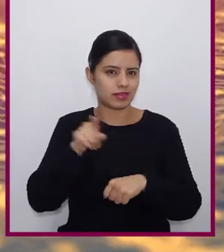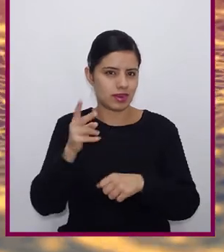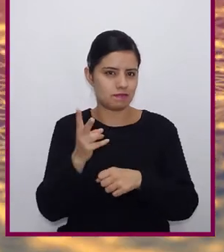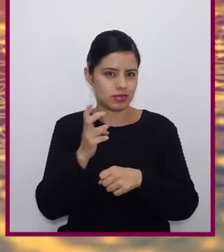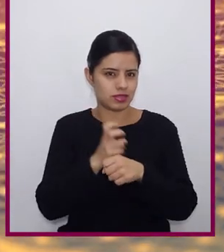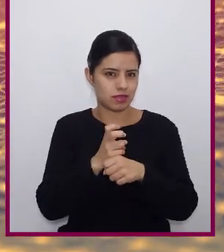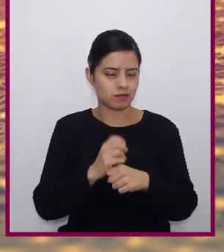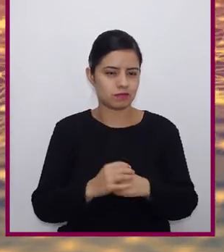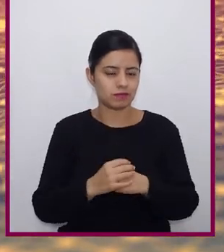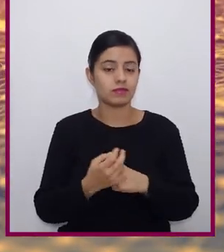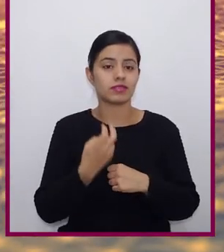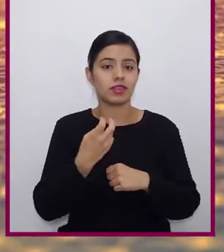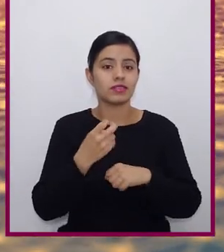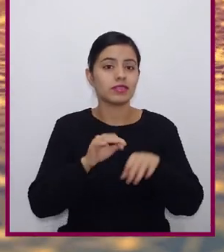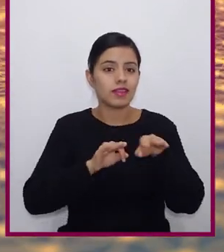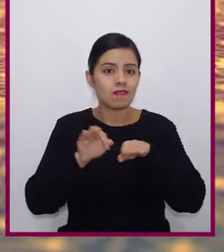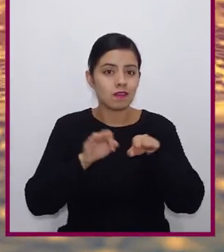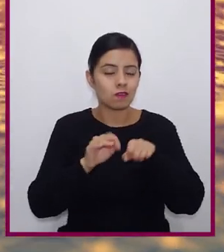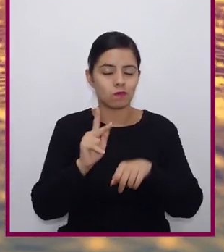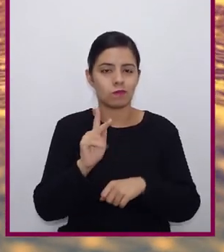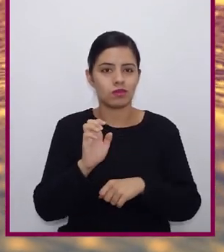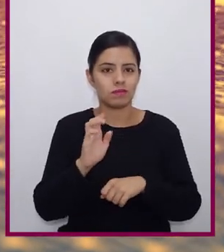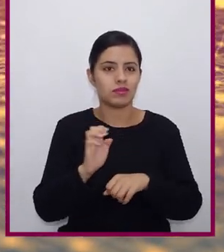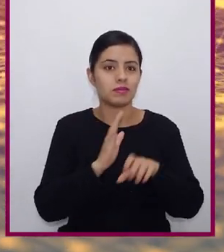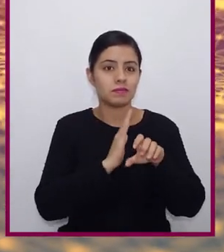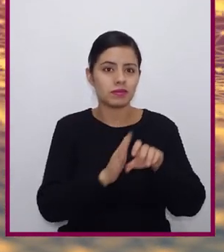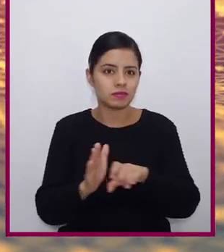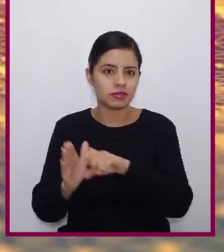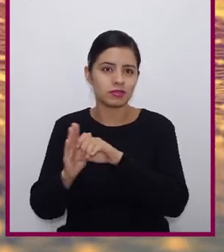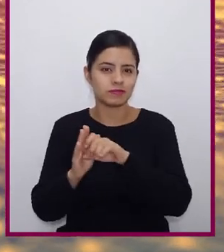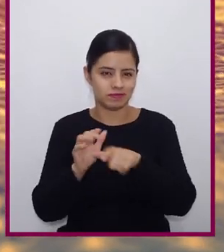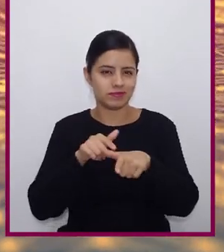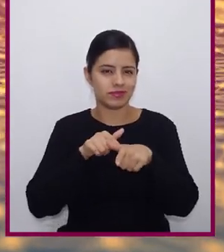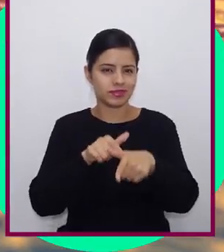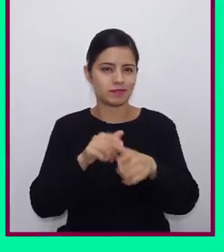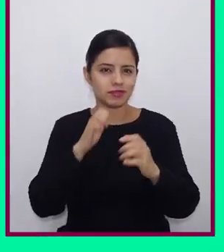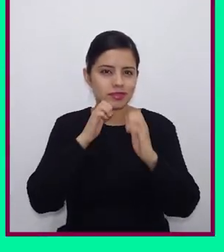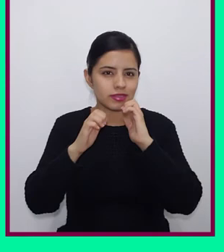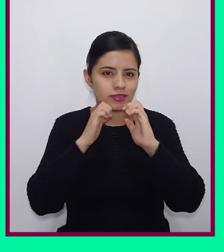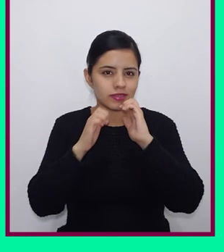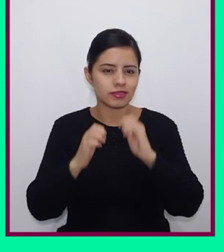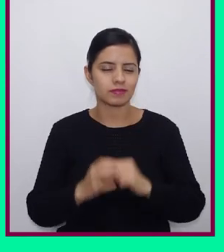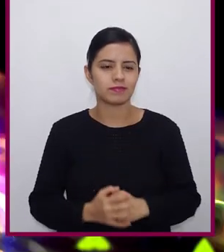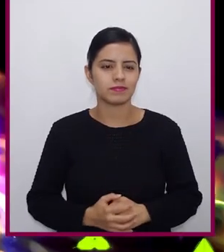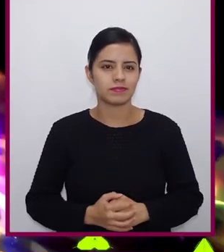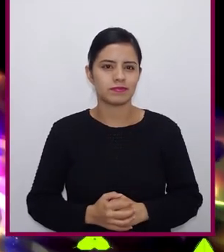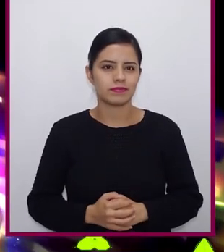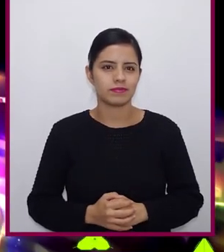Y este es un trabajo de Pepe Pepino. Sigamos con la entrevista.